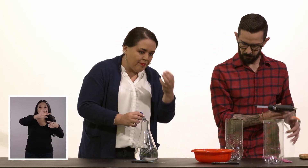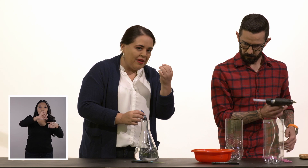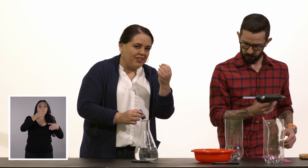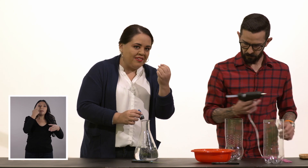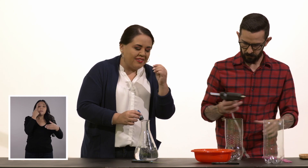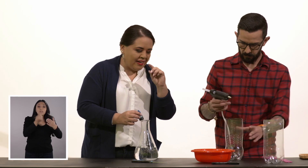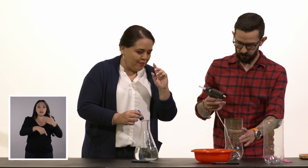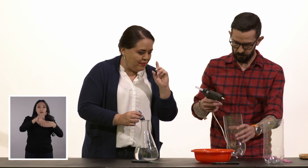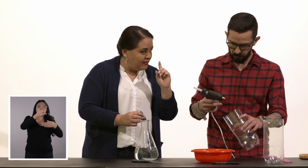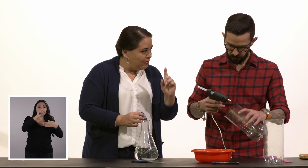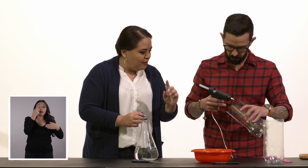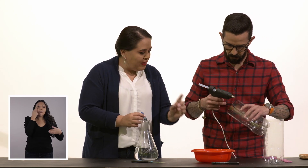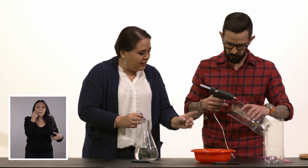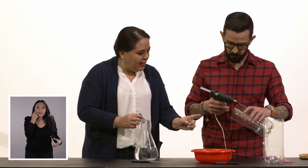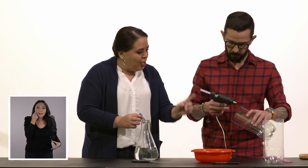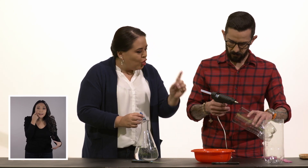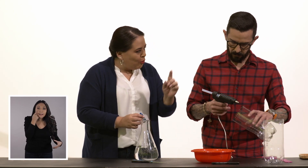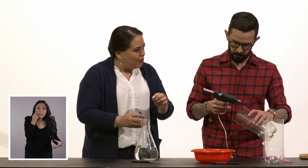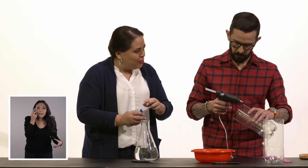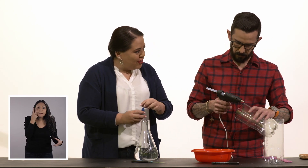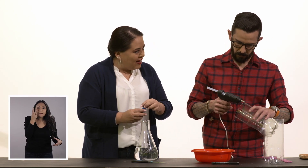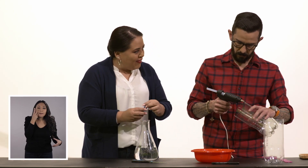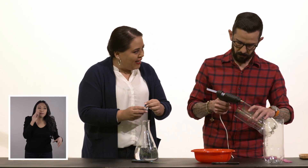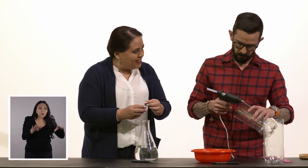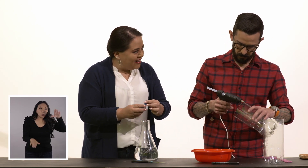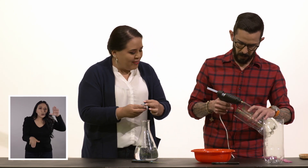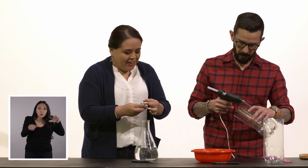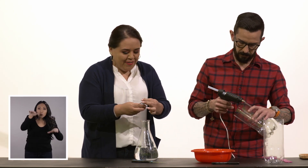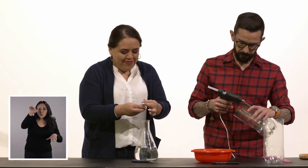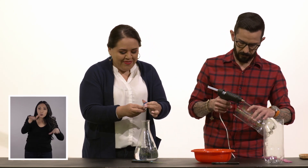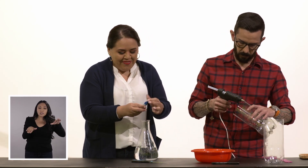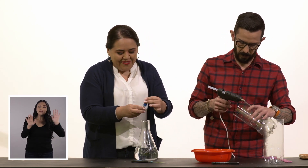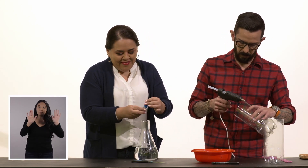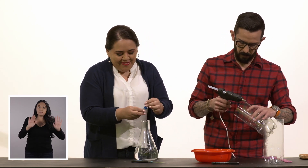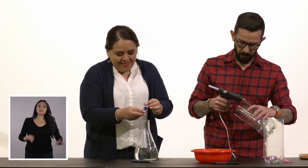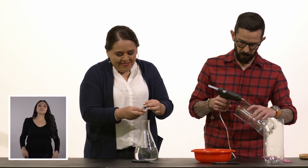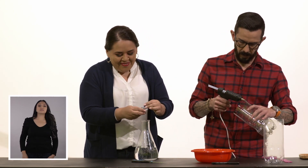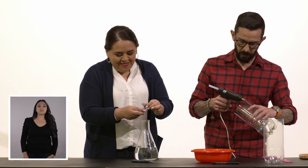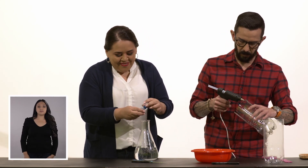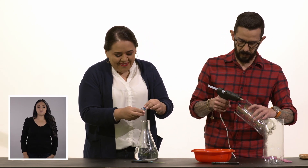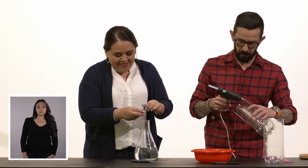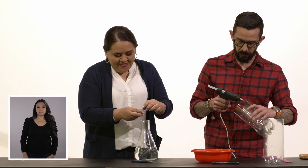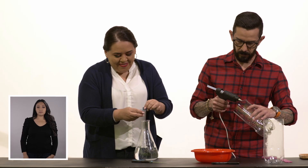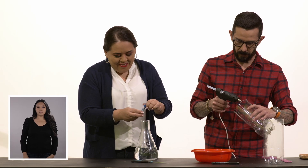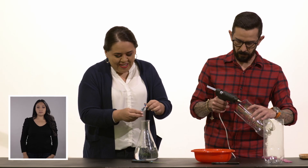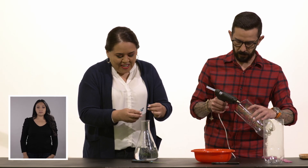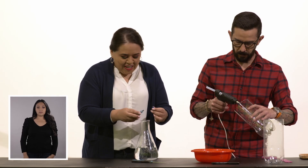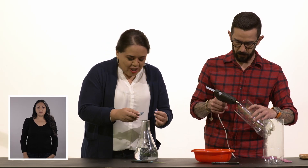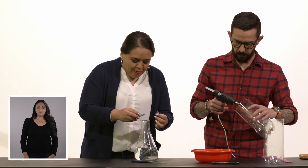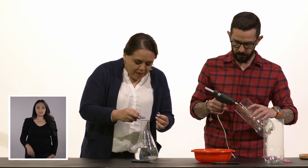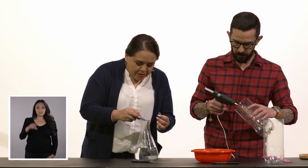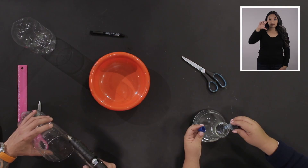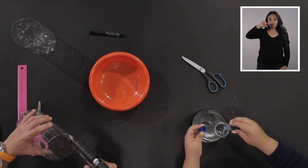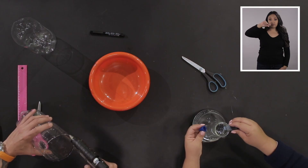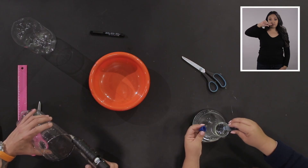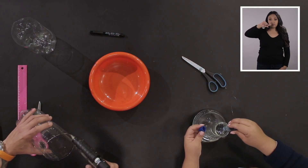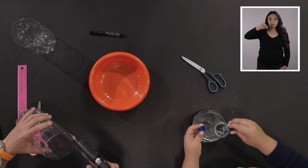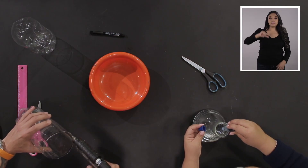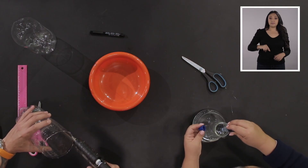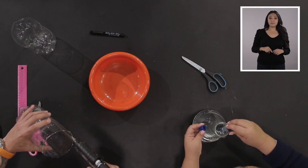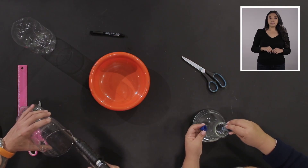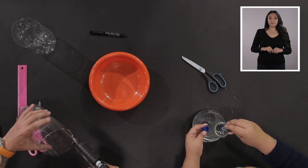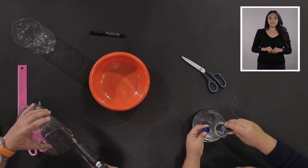poder evidenciar visiblemente cómo funciona la balanza. ¿De acuerdo? Ok. Póngale color al agua, póngale color al agua. Vamos a